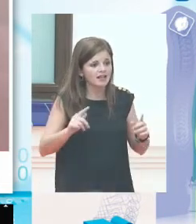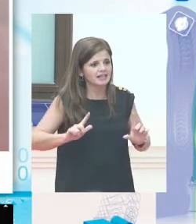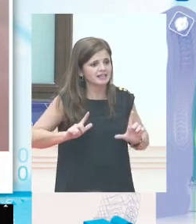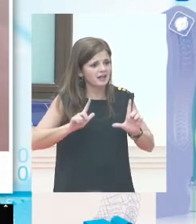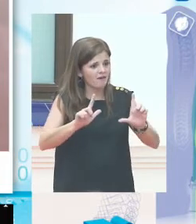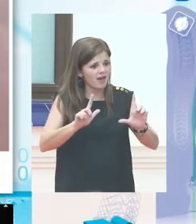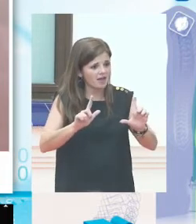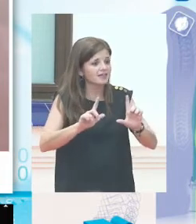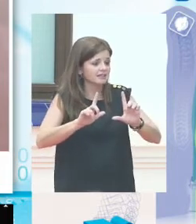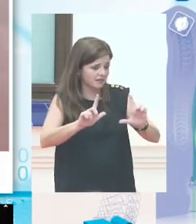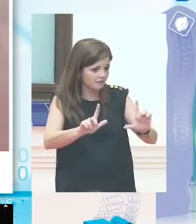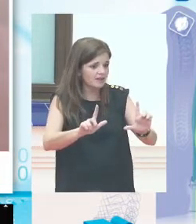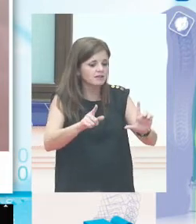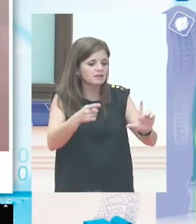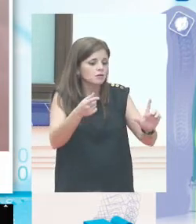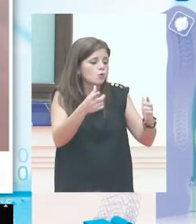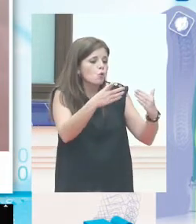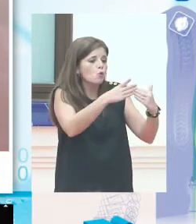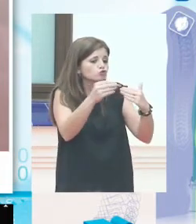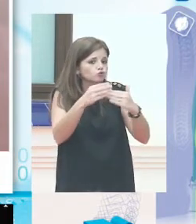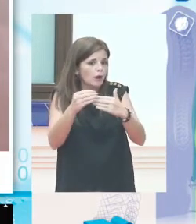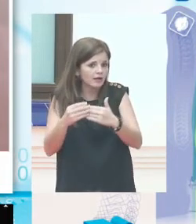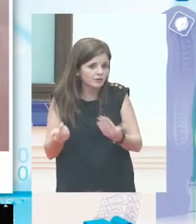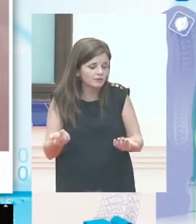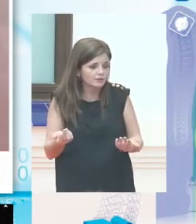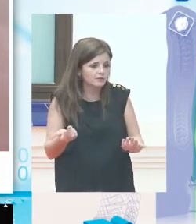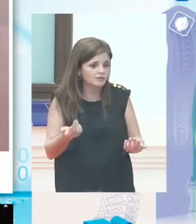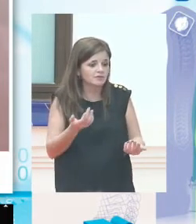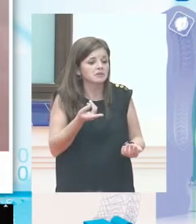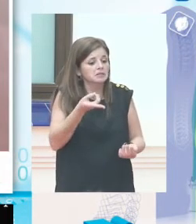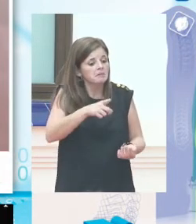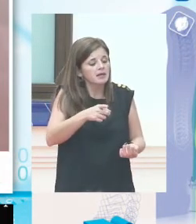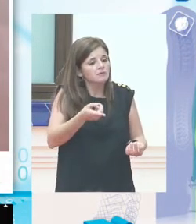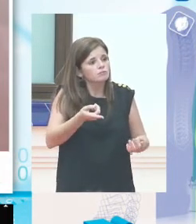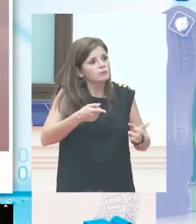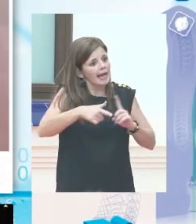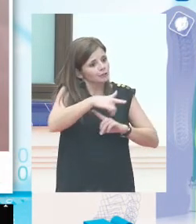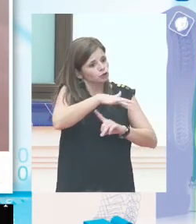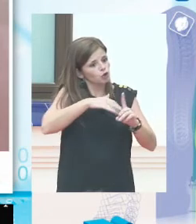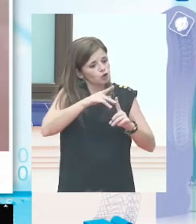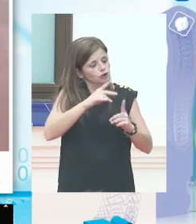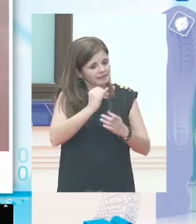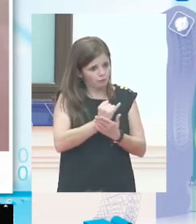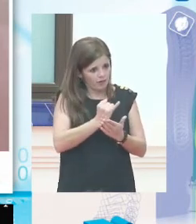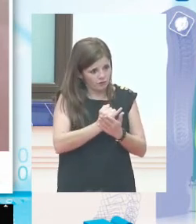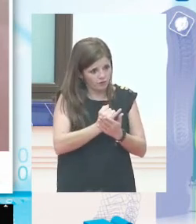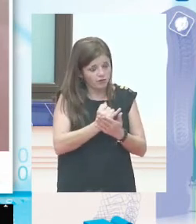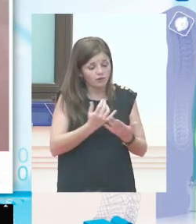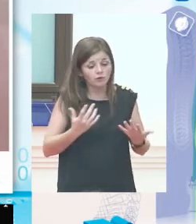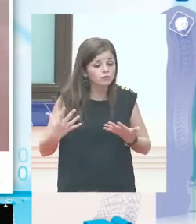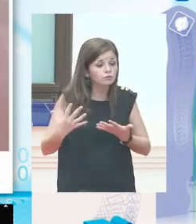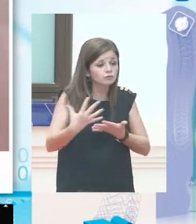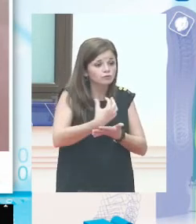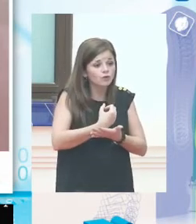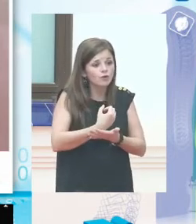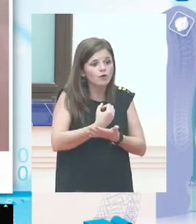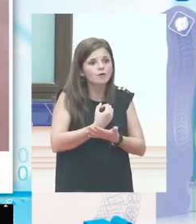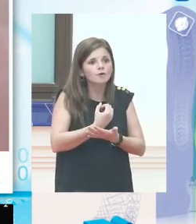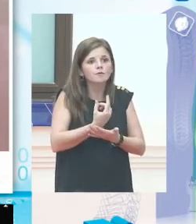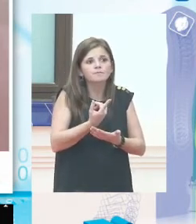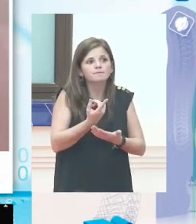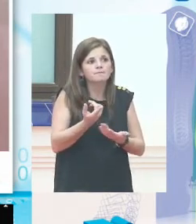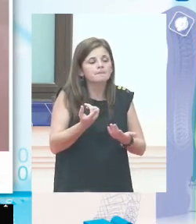usuario donde donde existe también un entorno de simulación, y que todo ello se ejecuta